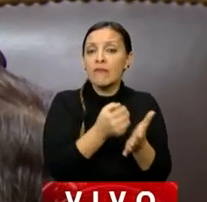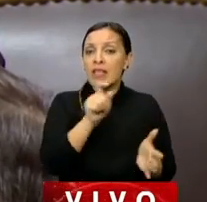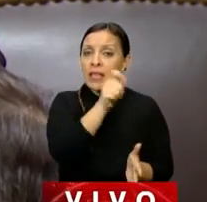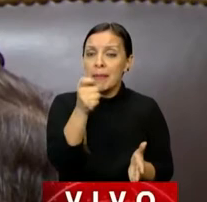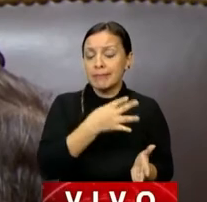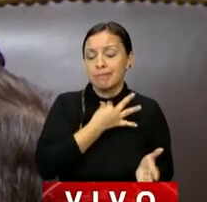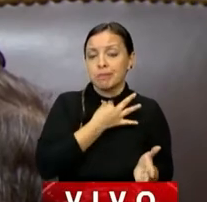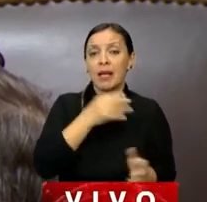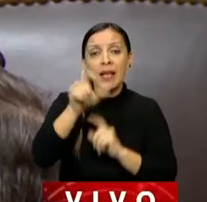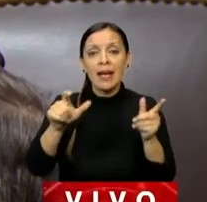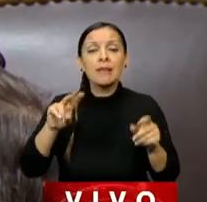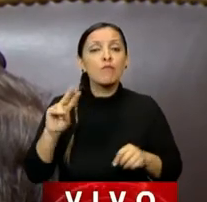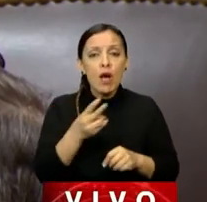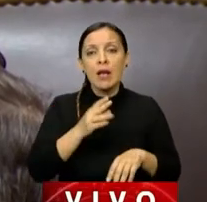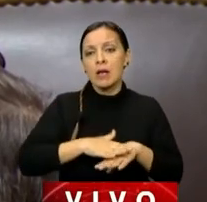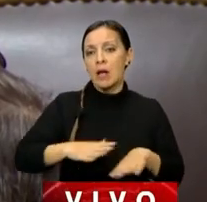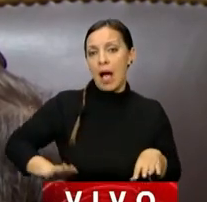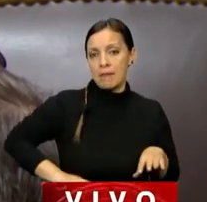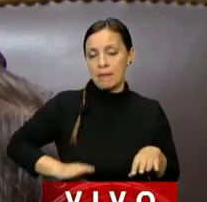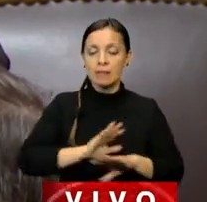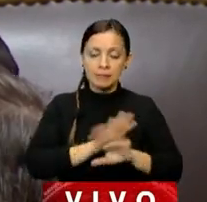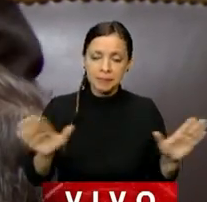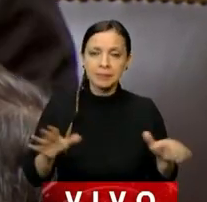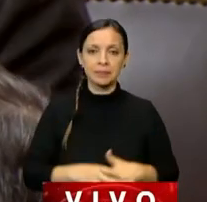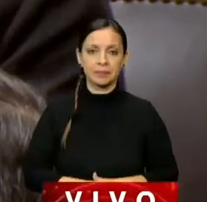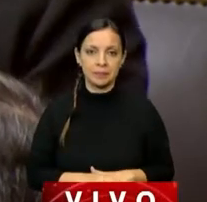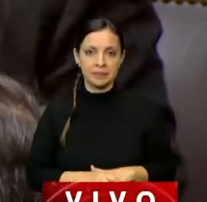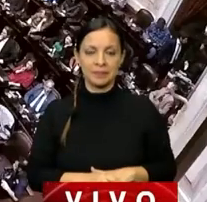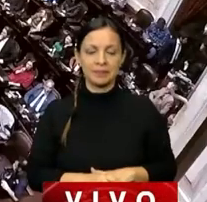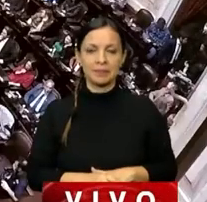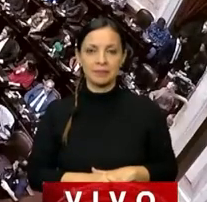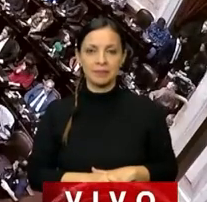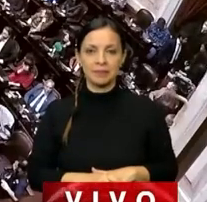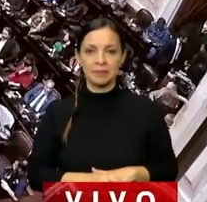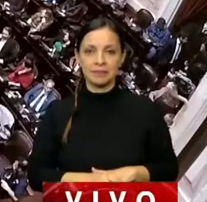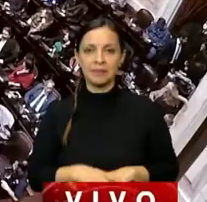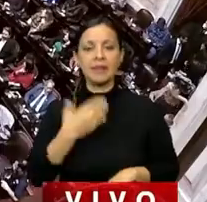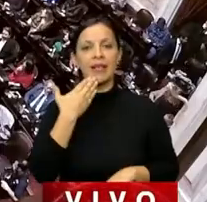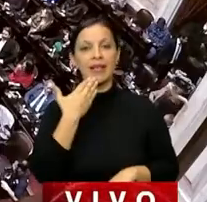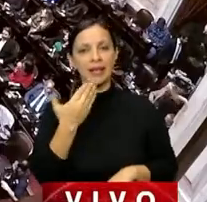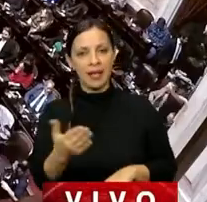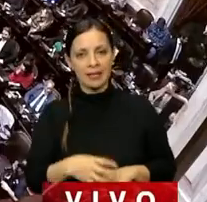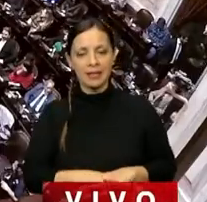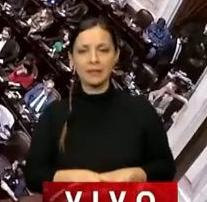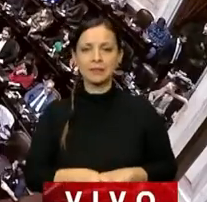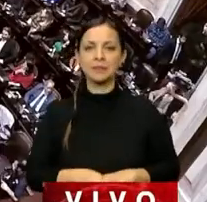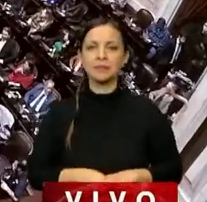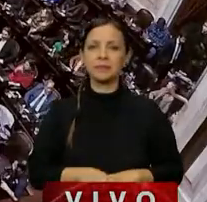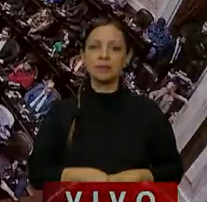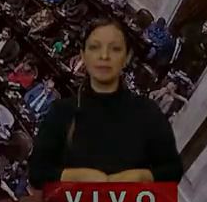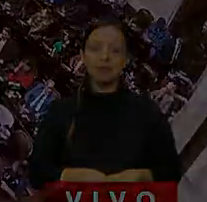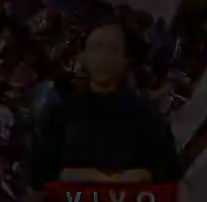gente se está muriendo de hambre en este país. Nada más, muchas gracias. Gracias, diputada Omodeo.